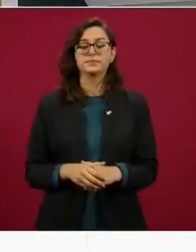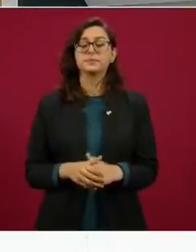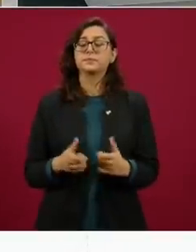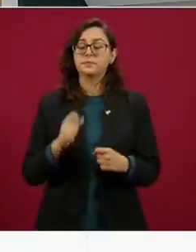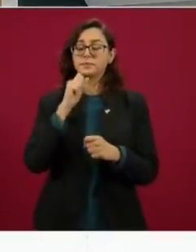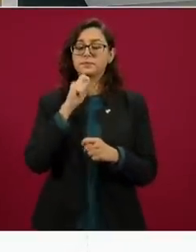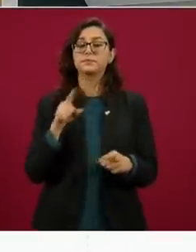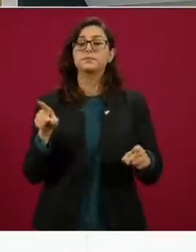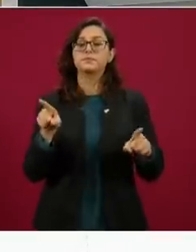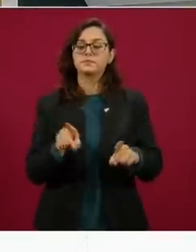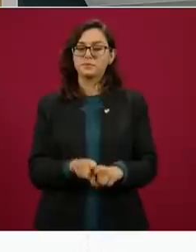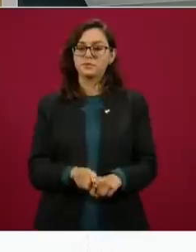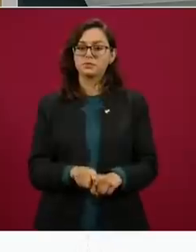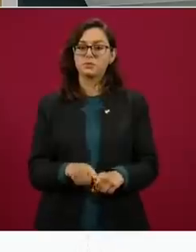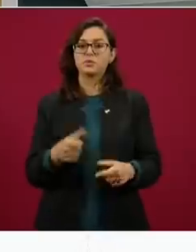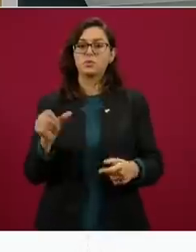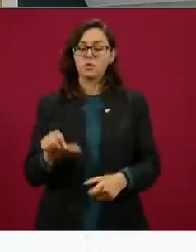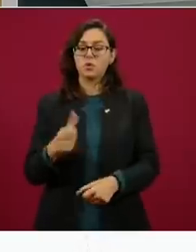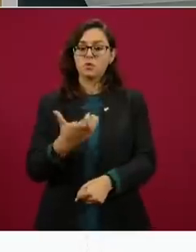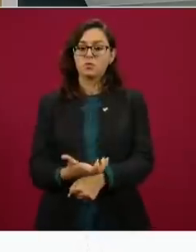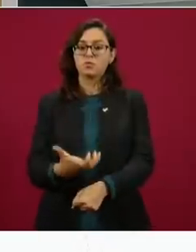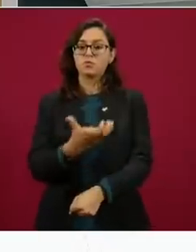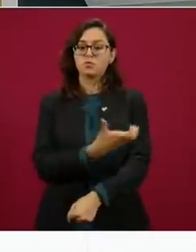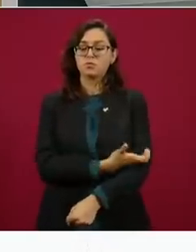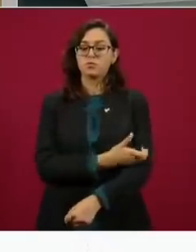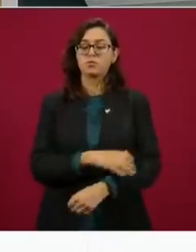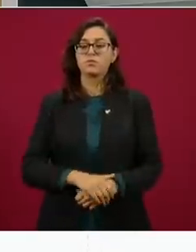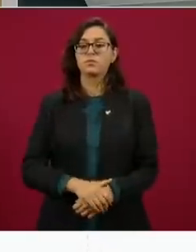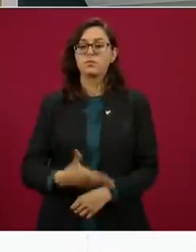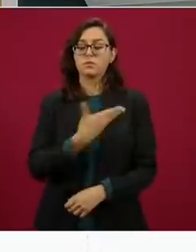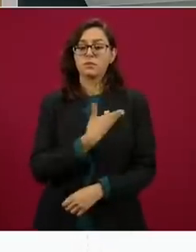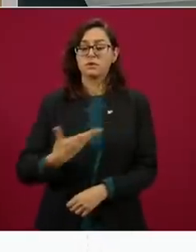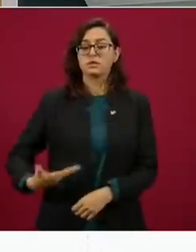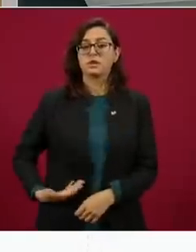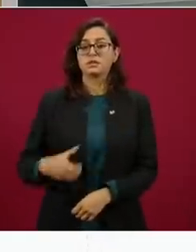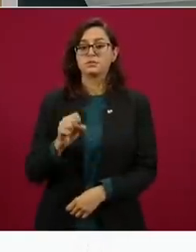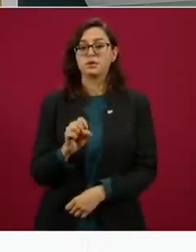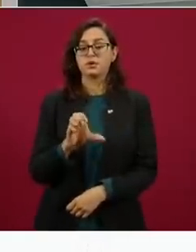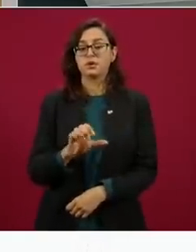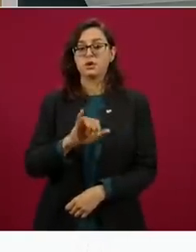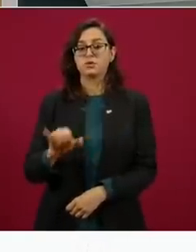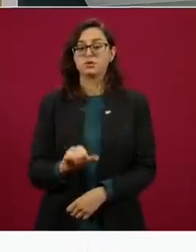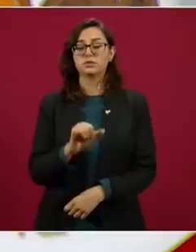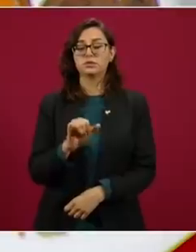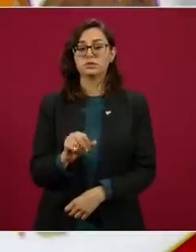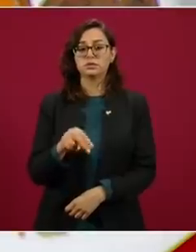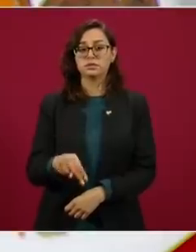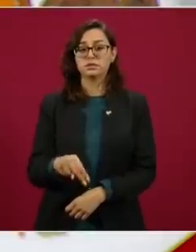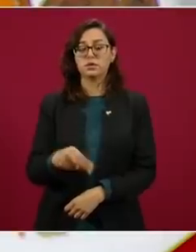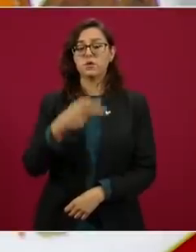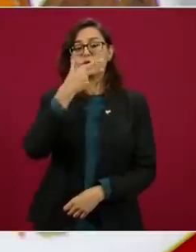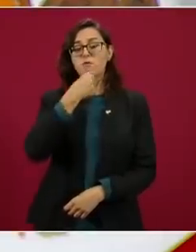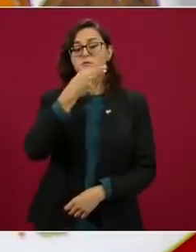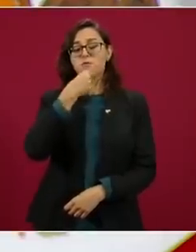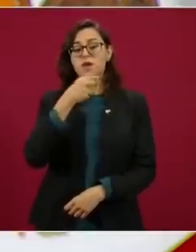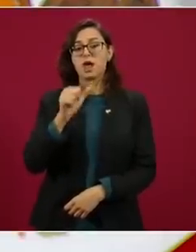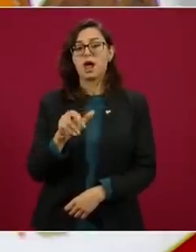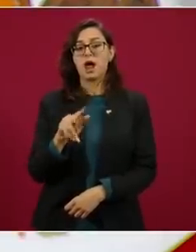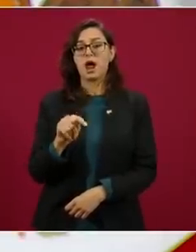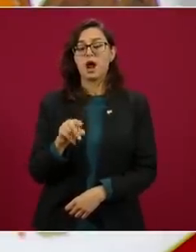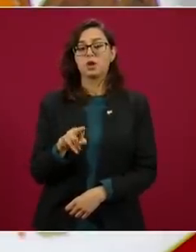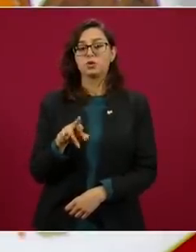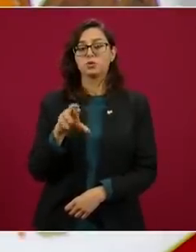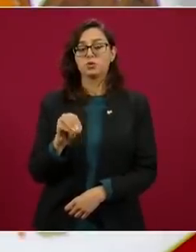también que nos acompañe el presidente la suprema corte de justicia en la nación arturo saldívar lelo de